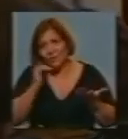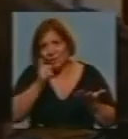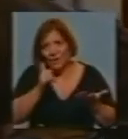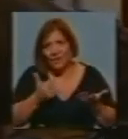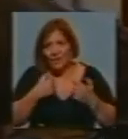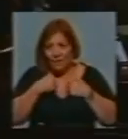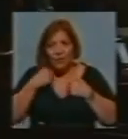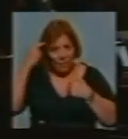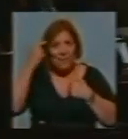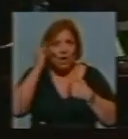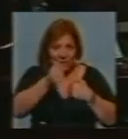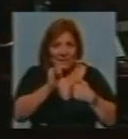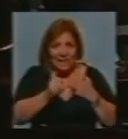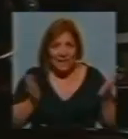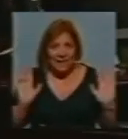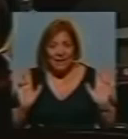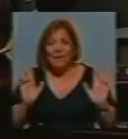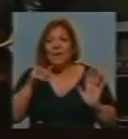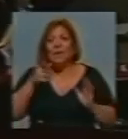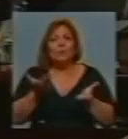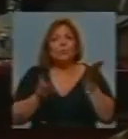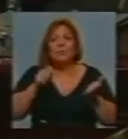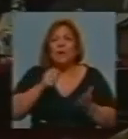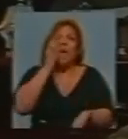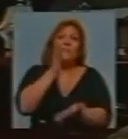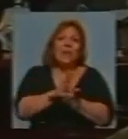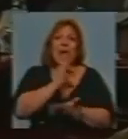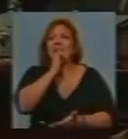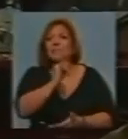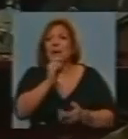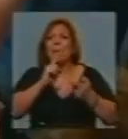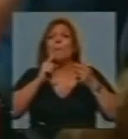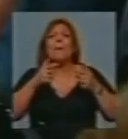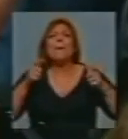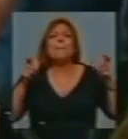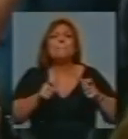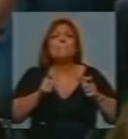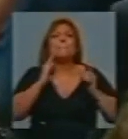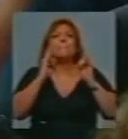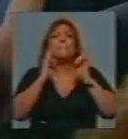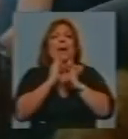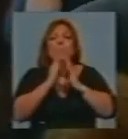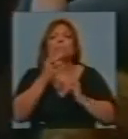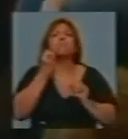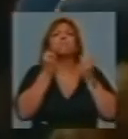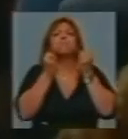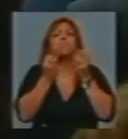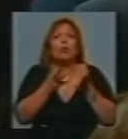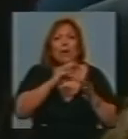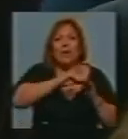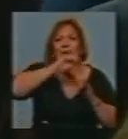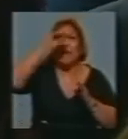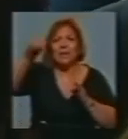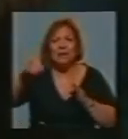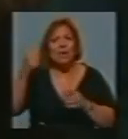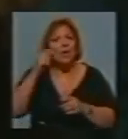Yo parto la base de que sí. La Suprema Corte de Justicia no explicó finalmente en el Parlamento por qué se trasladó a la jueza Mariana Mota.